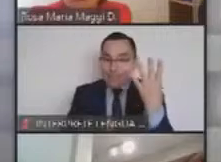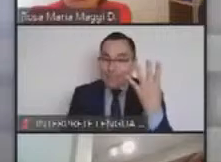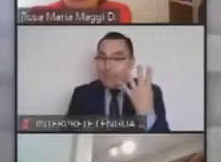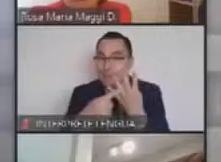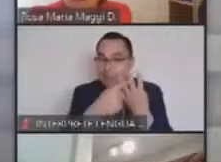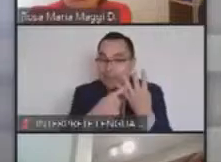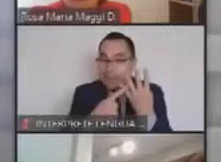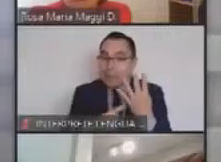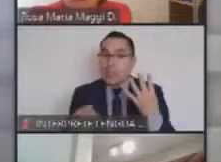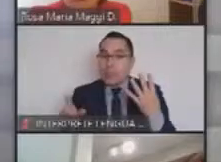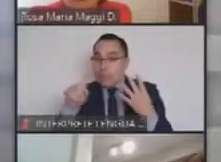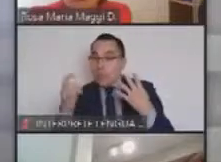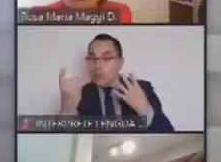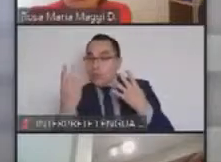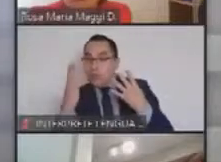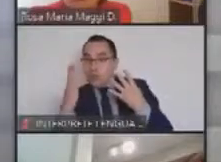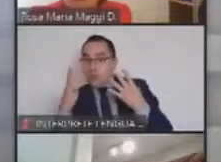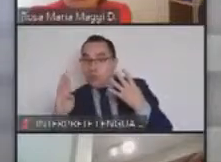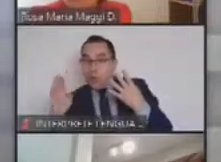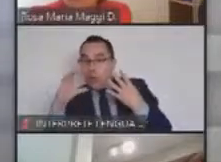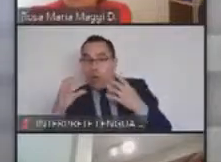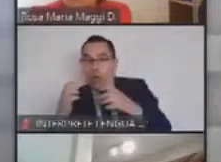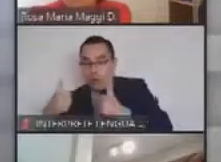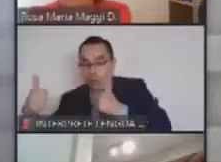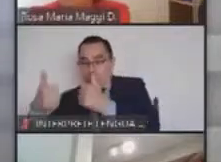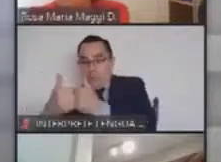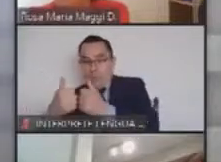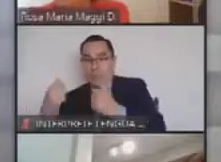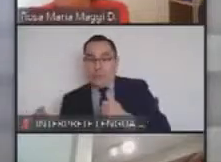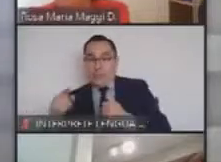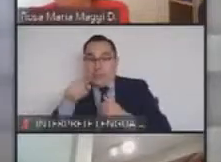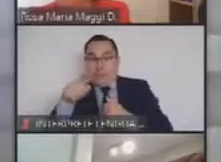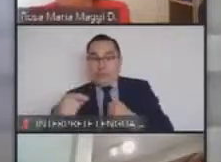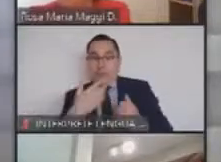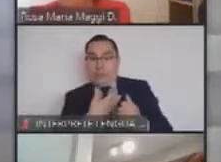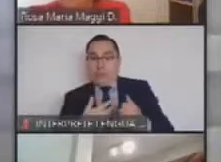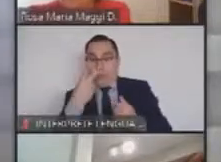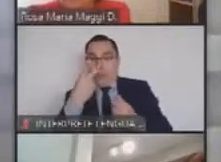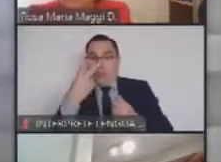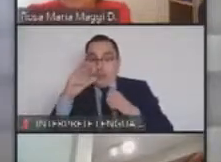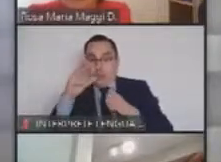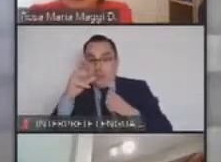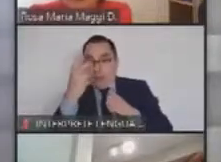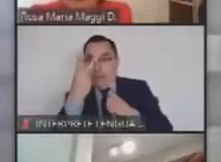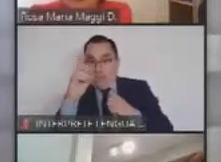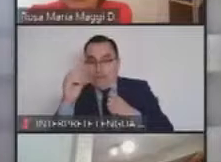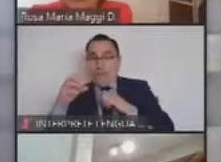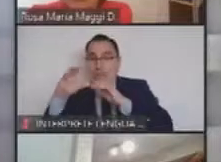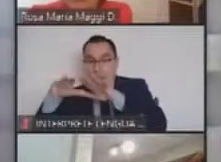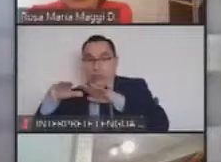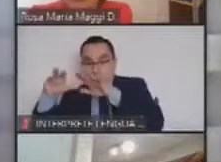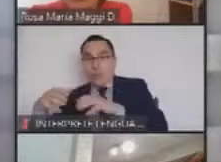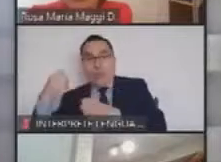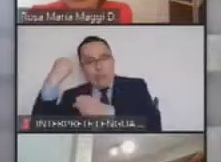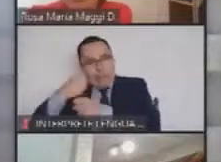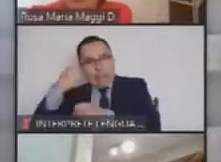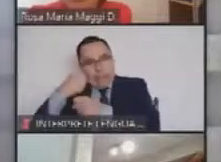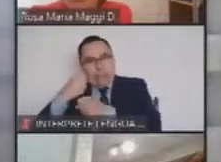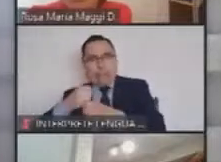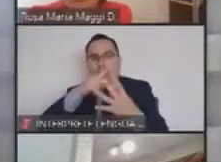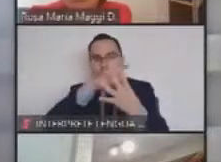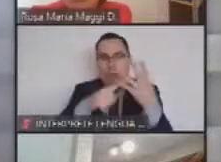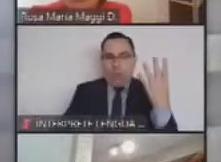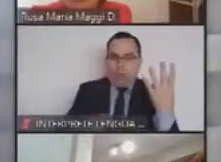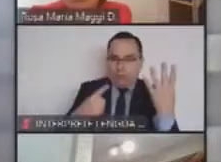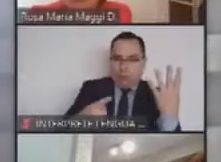subcomité, instancia que yo asumí como ministro encargado en el año 2019, ha trabajado sobre 4 ámbitos